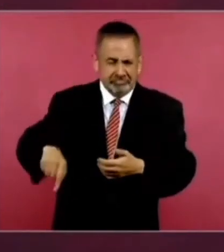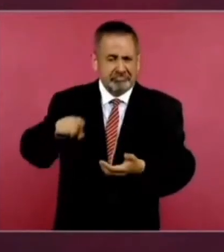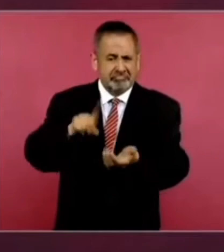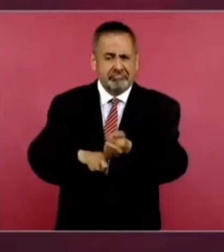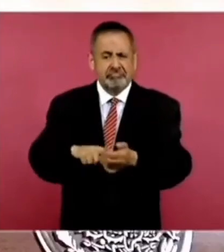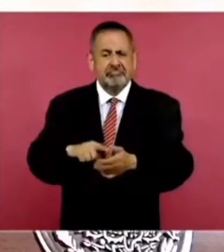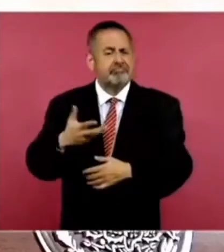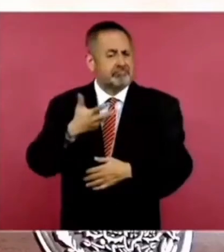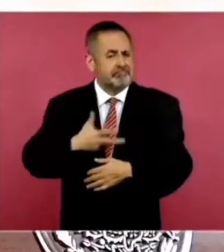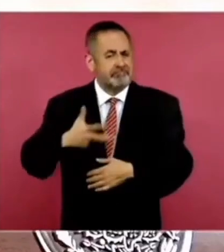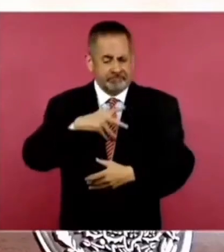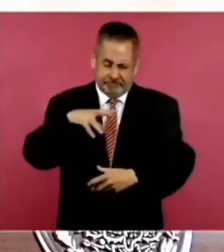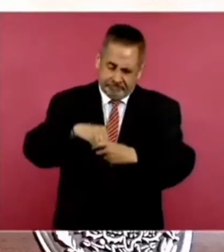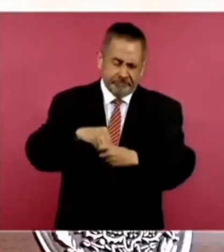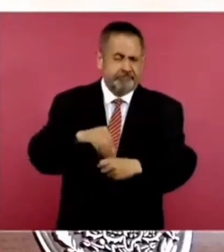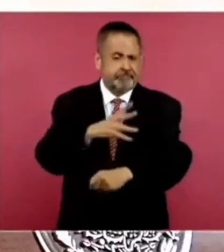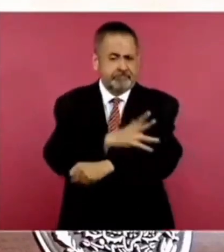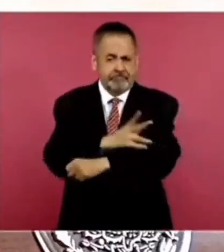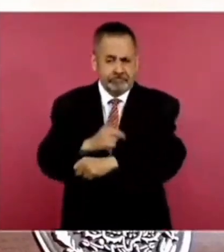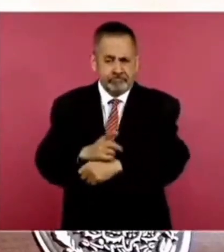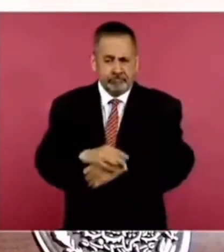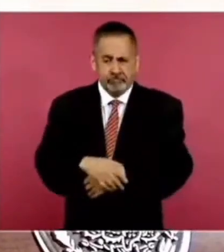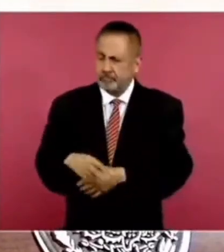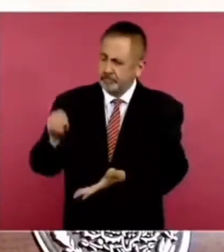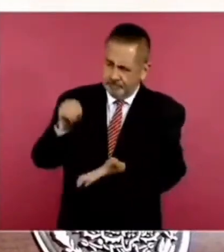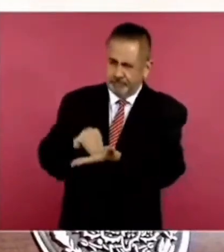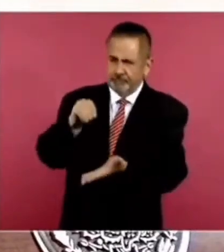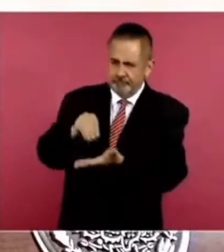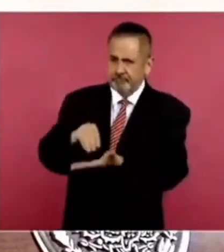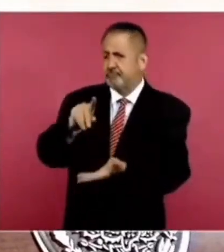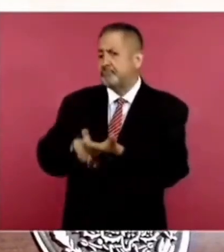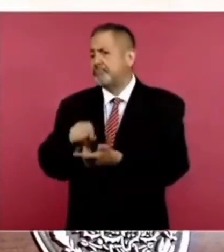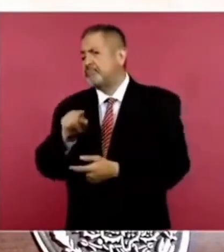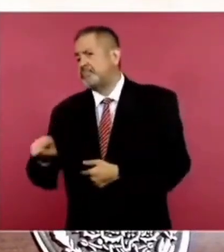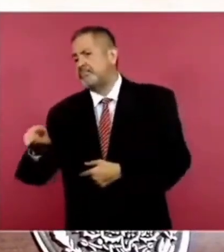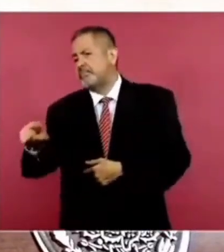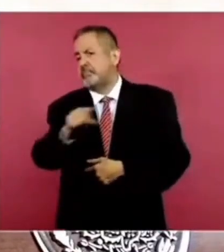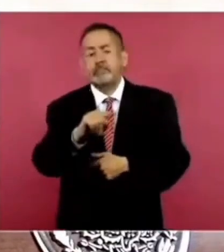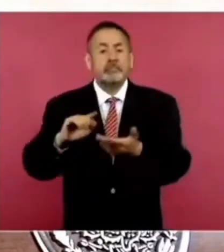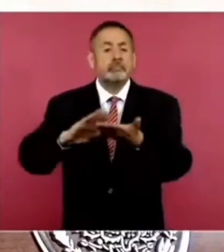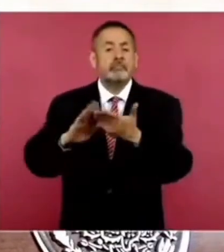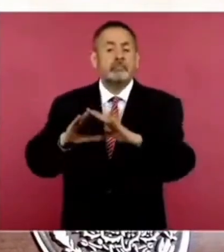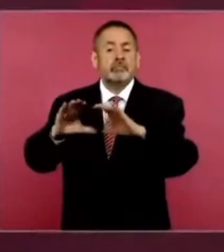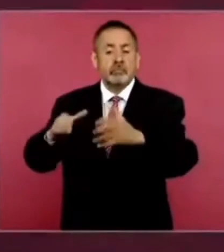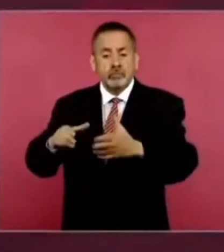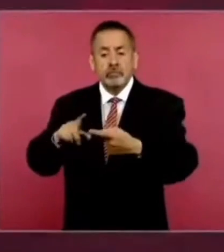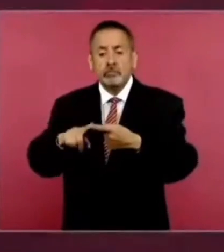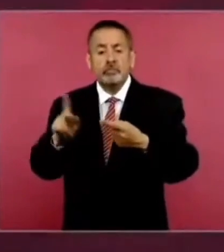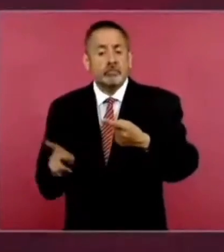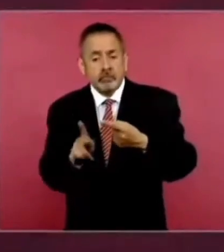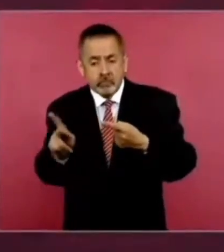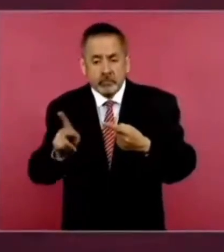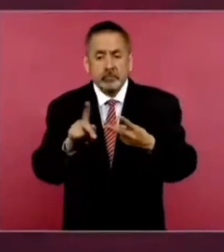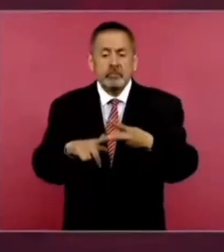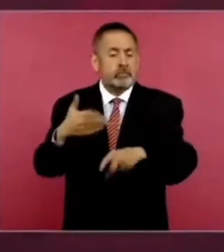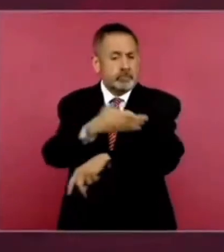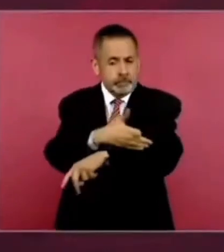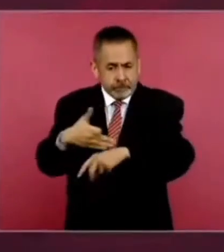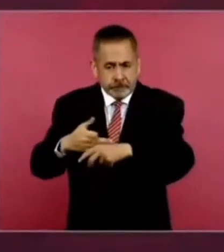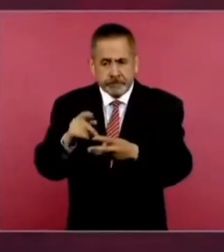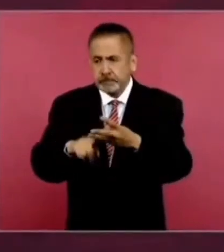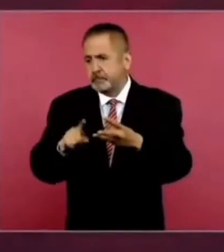de generación en generación y existe en las comunidades, en los pueblos, en las familias de